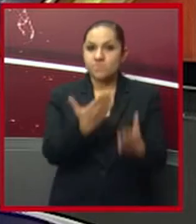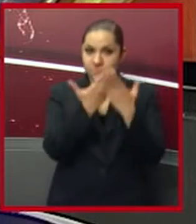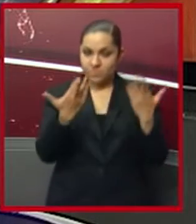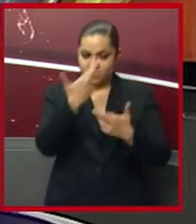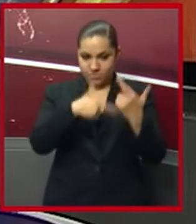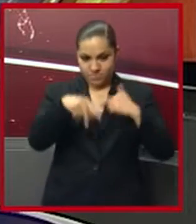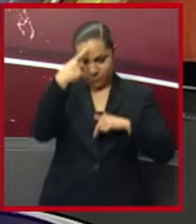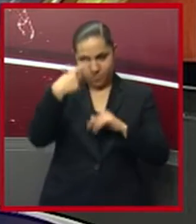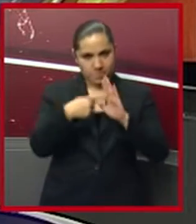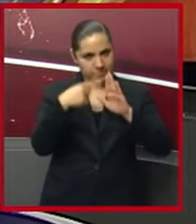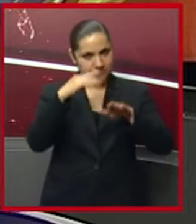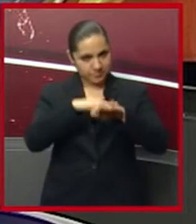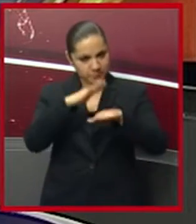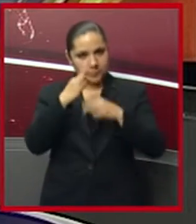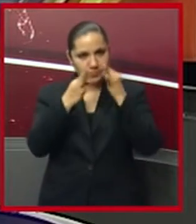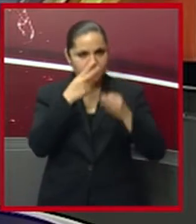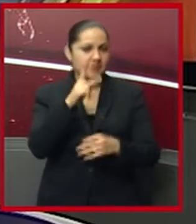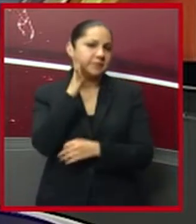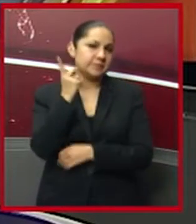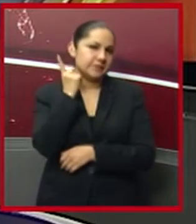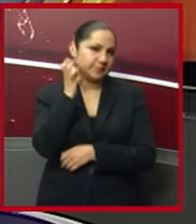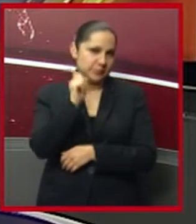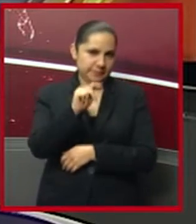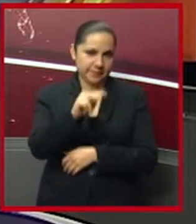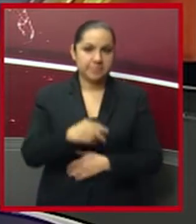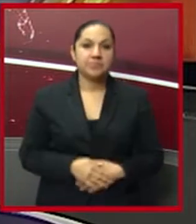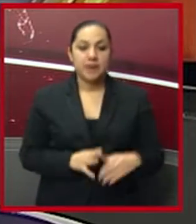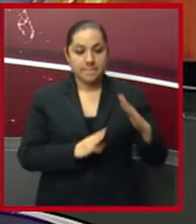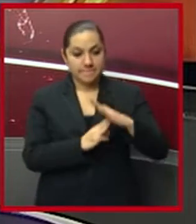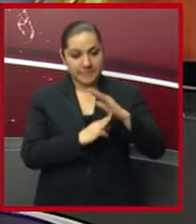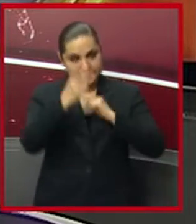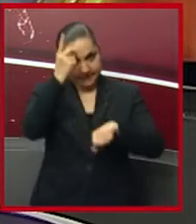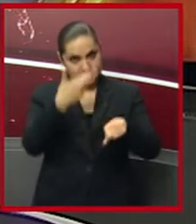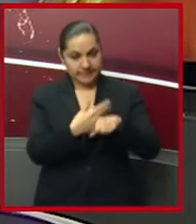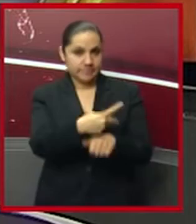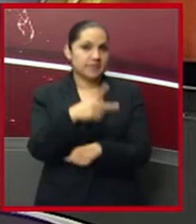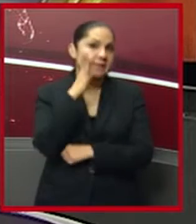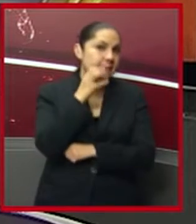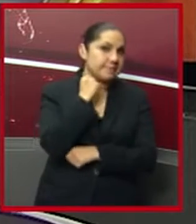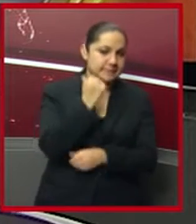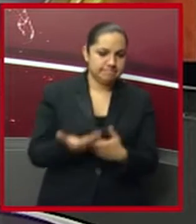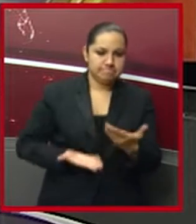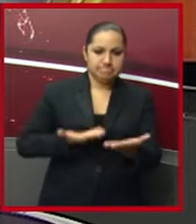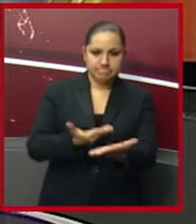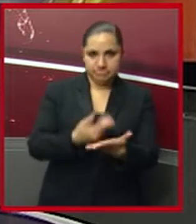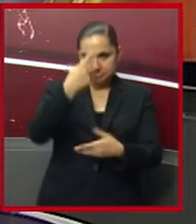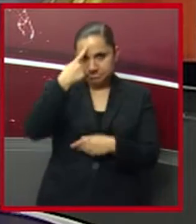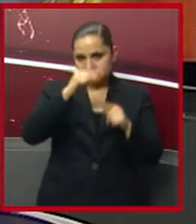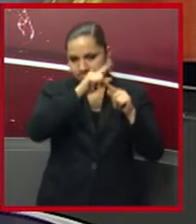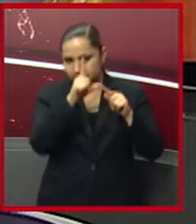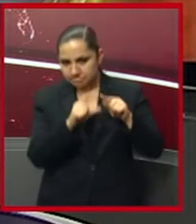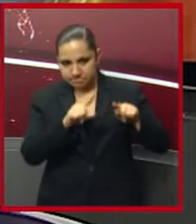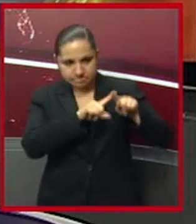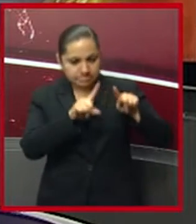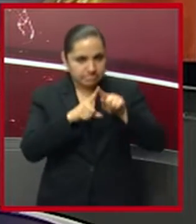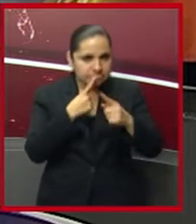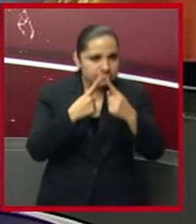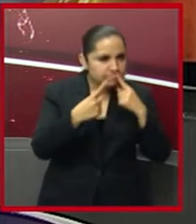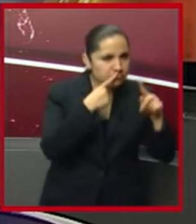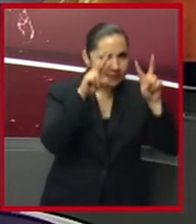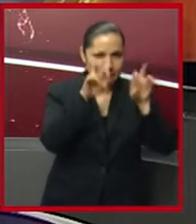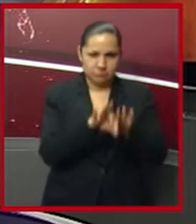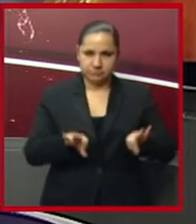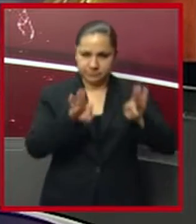Ya de regreso con ustedes, noticias del Congreso. La mesa directiva del Senado de la República puso a consideración del Pleno dictamen de las Comisiones Unidas de